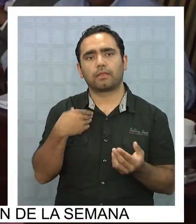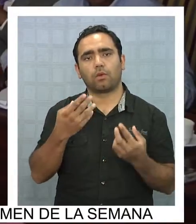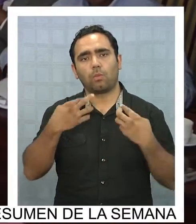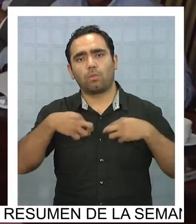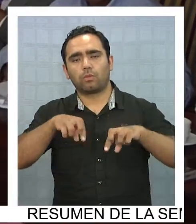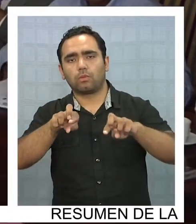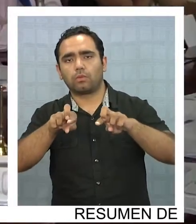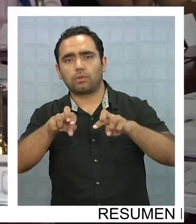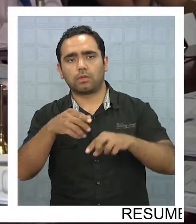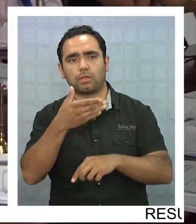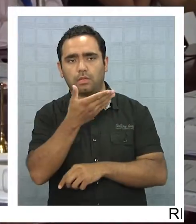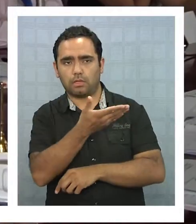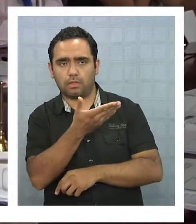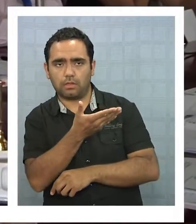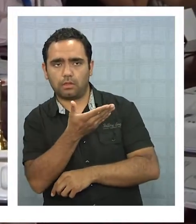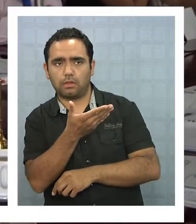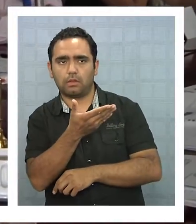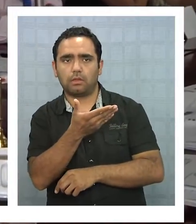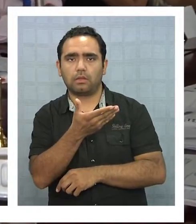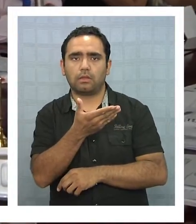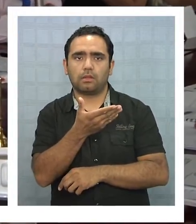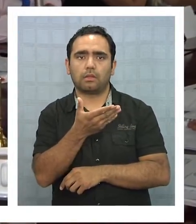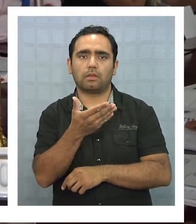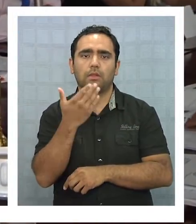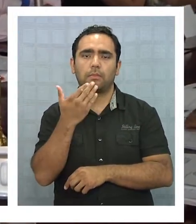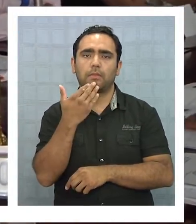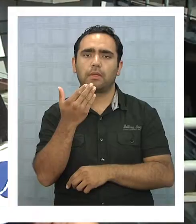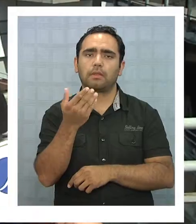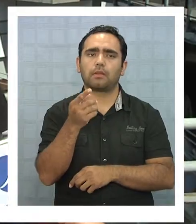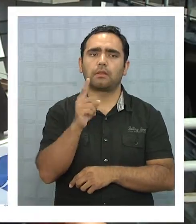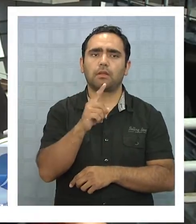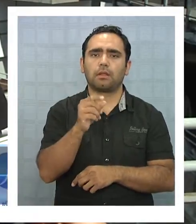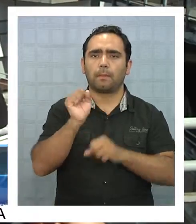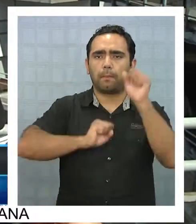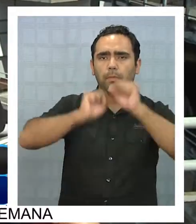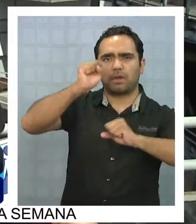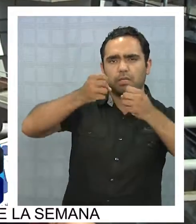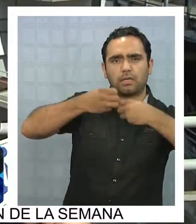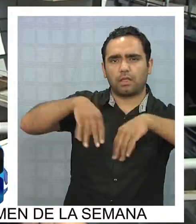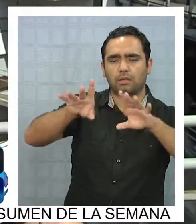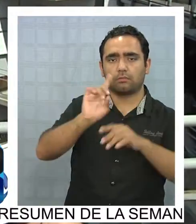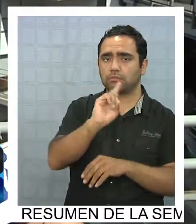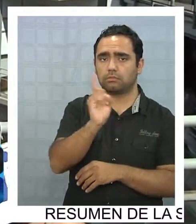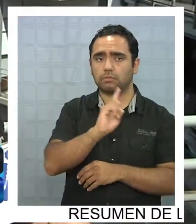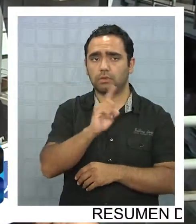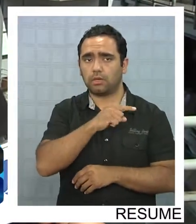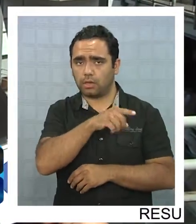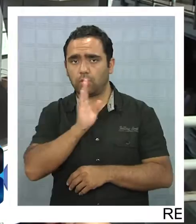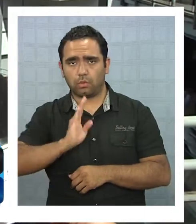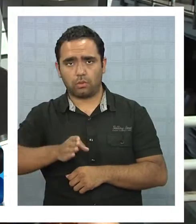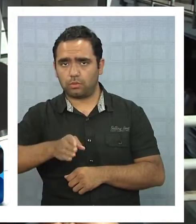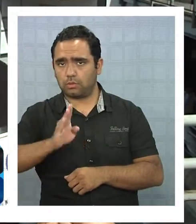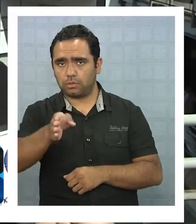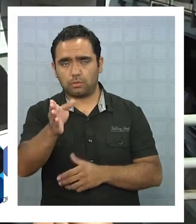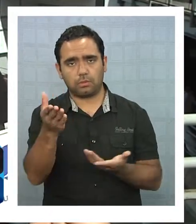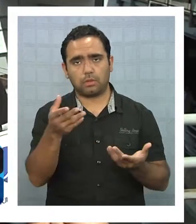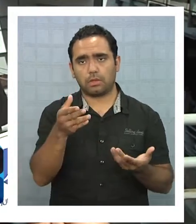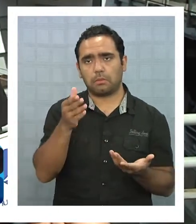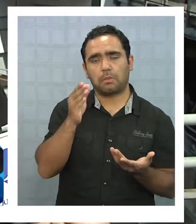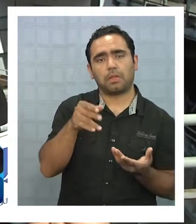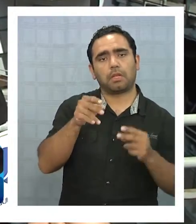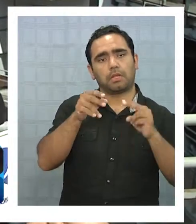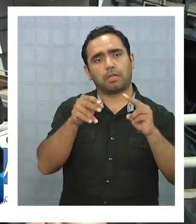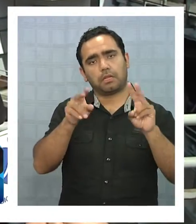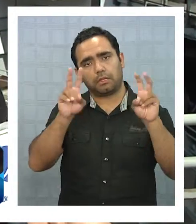oportunidad, él va a ser también, no va a dejar la política, él va a ser una persona que va a seguir una persona activa en el